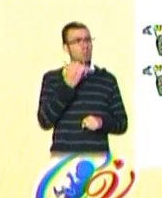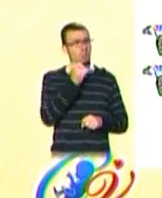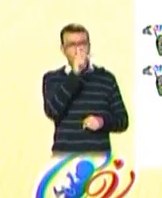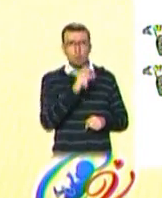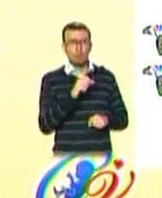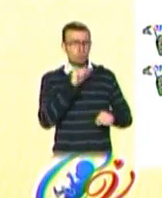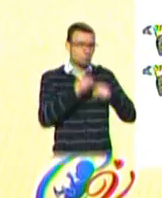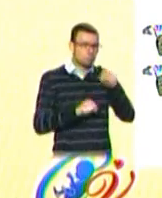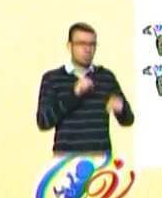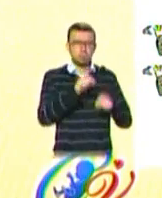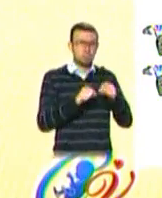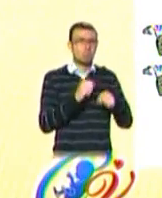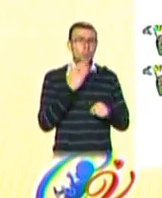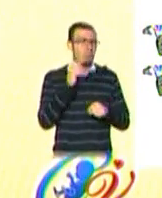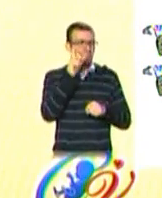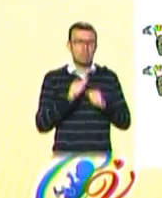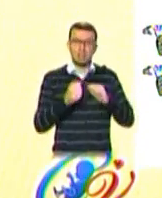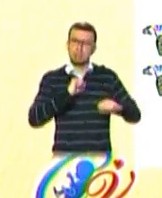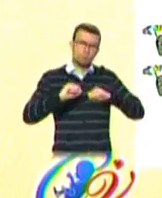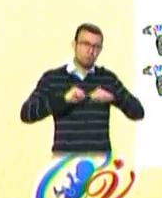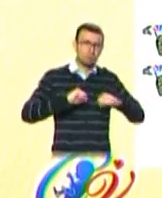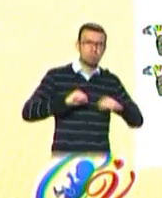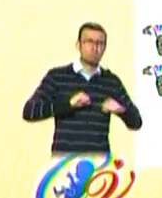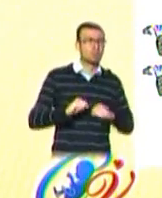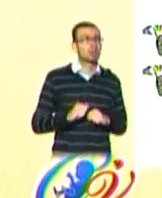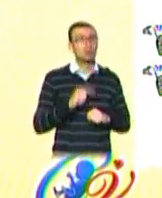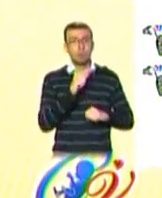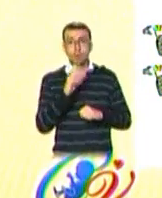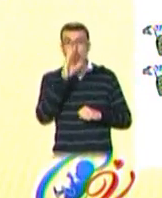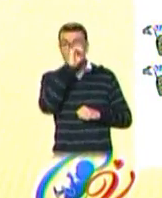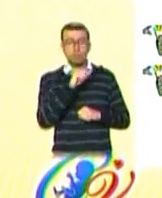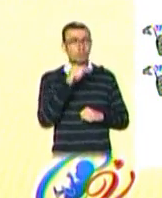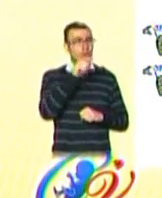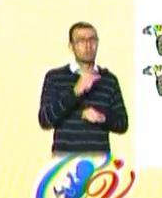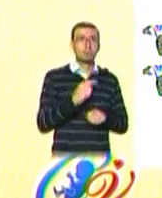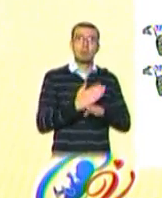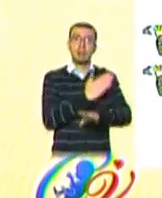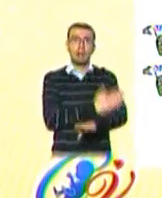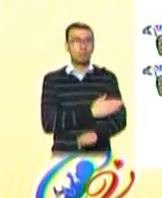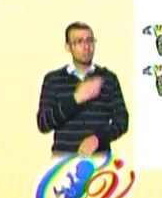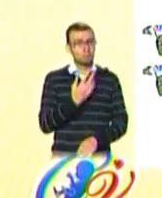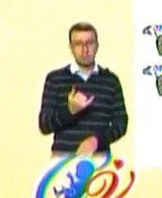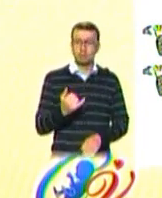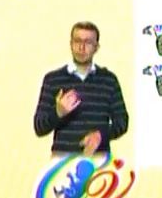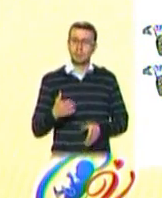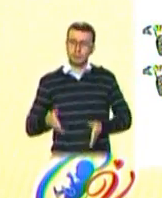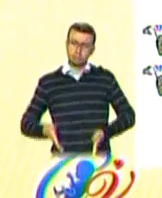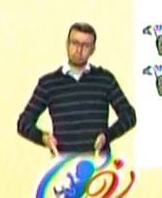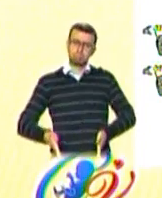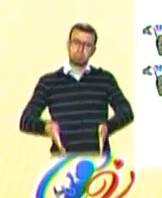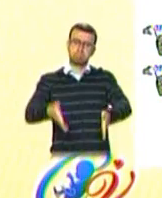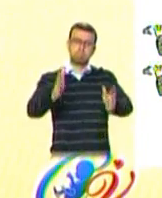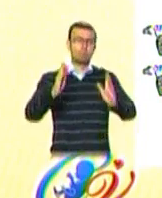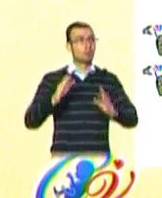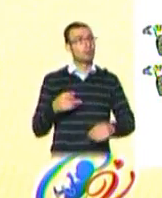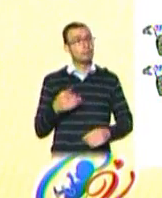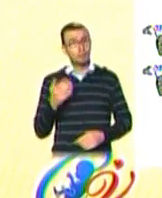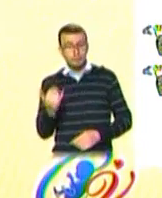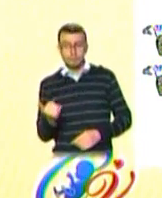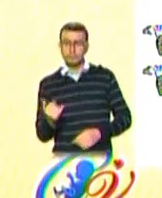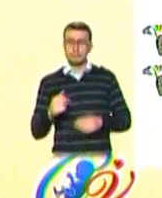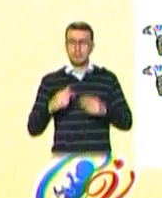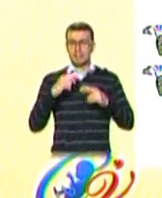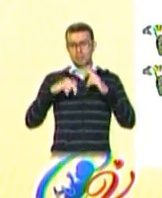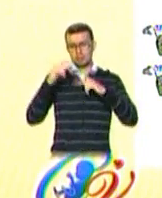grandes recorridos cuando nuestras carreteras eran la mitad sin pavimento? Y tenía una frecuencia cardíaca de